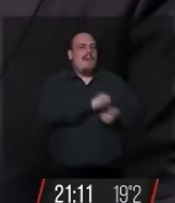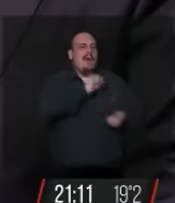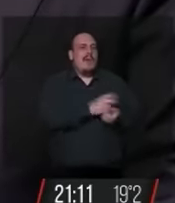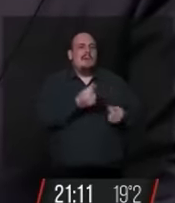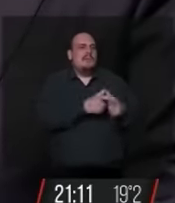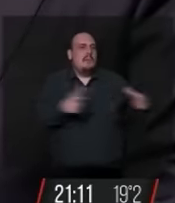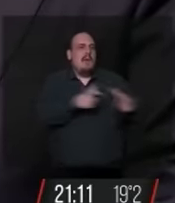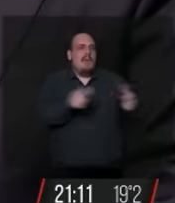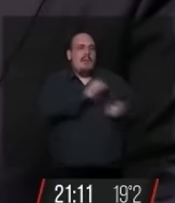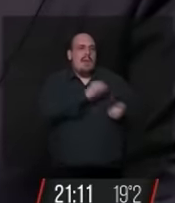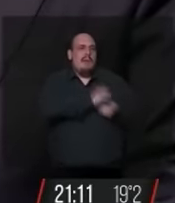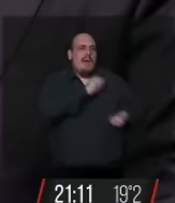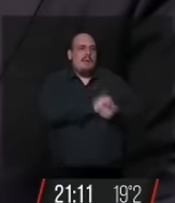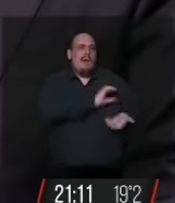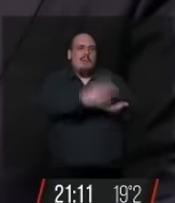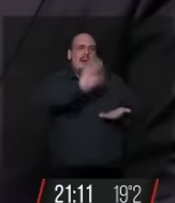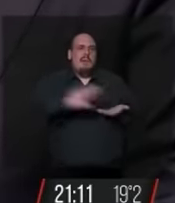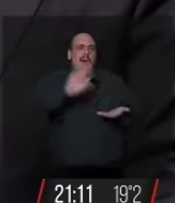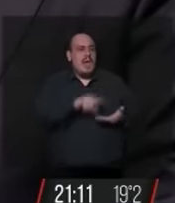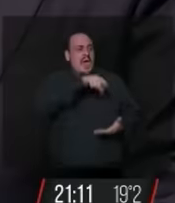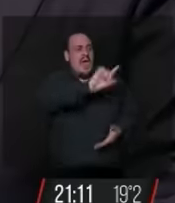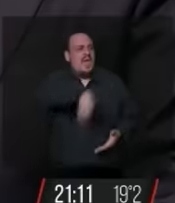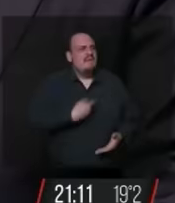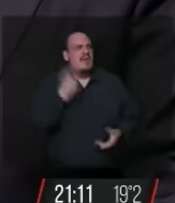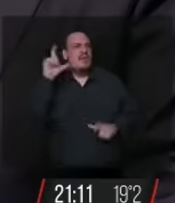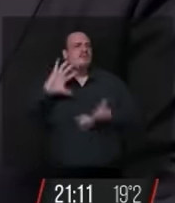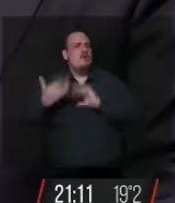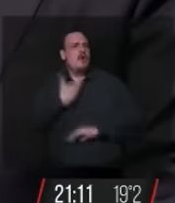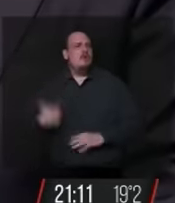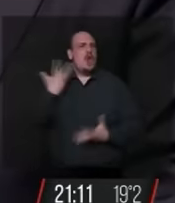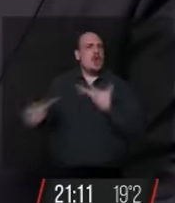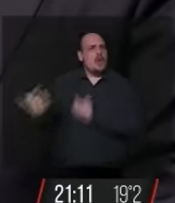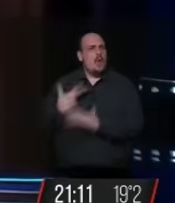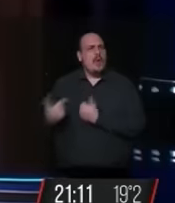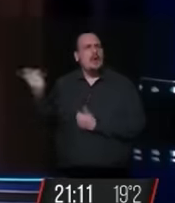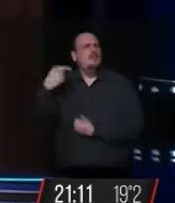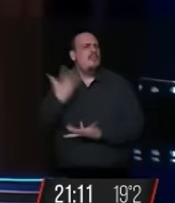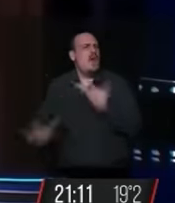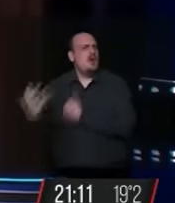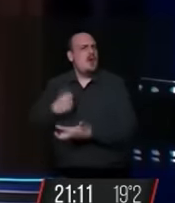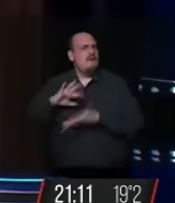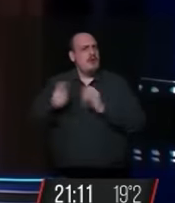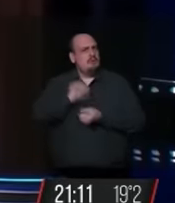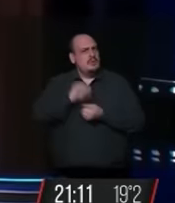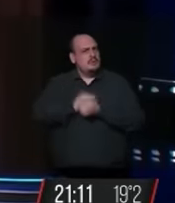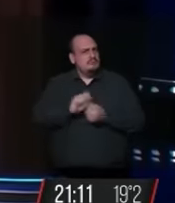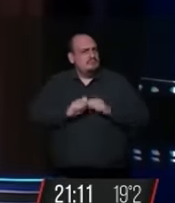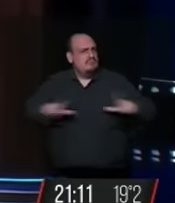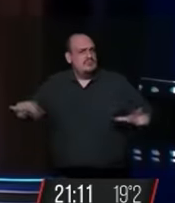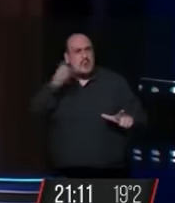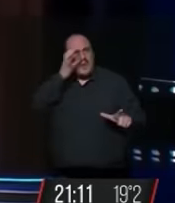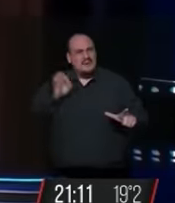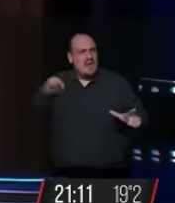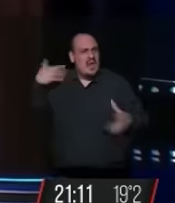qué voy a terminar con la inflación? Porque es la forma en la cual ustedes nos roban a nosotros. ¿Sabes cuántos nos robaron ustedes con la emisión monetaria en los más de 20